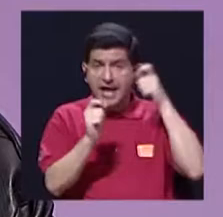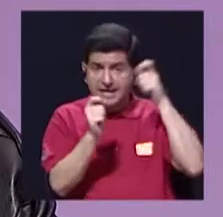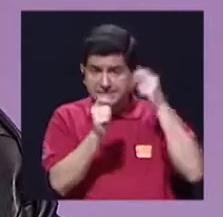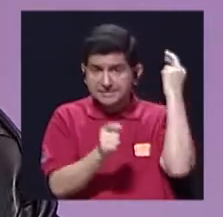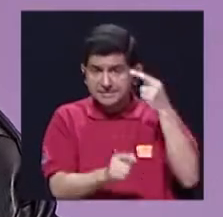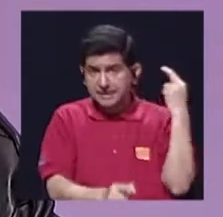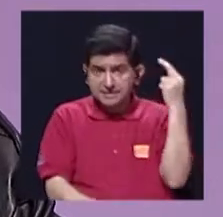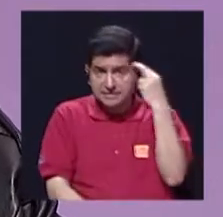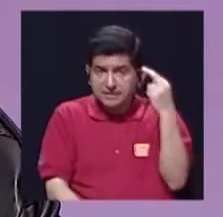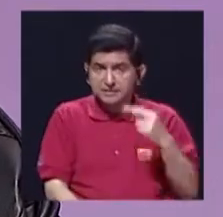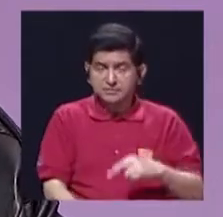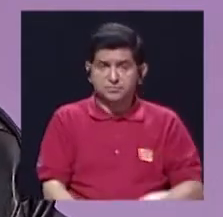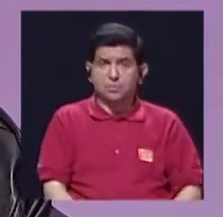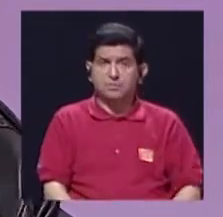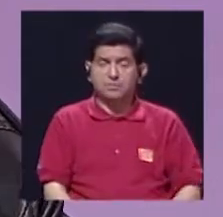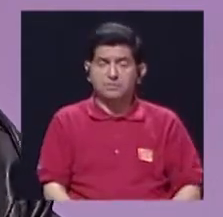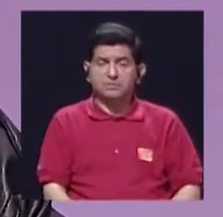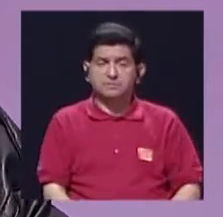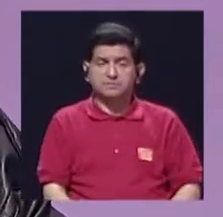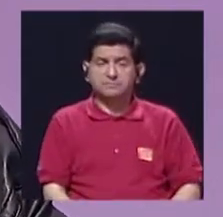precisamente